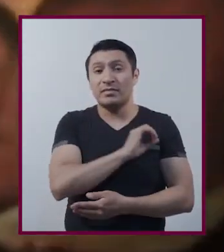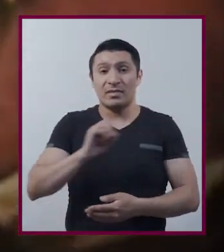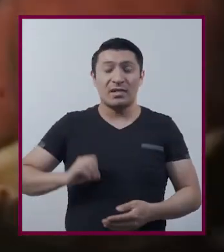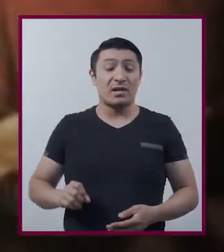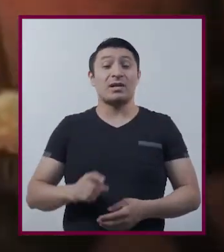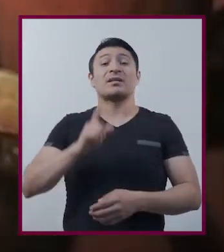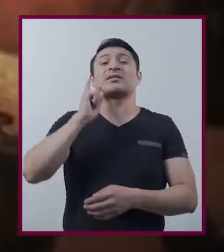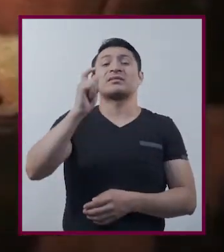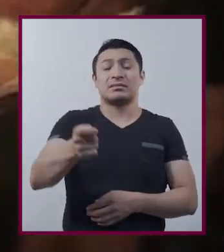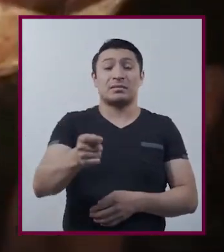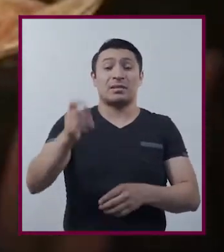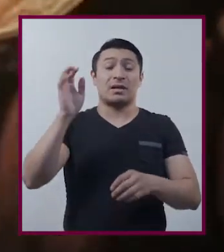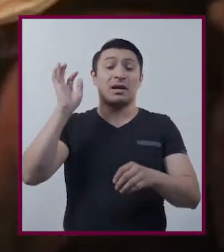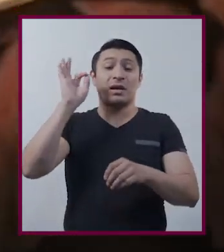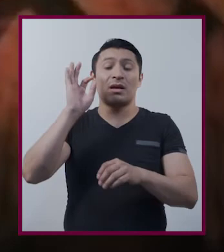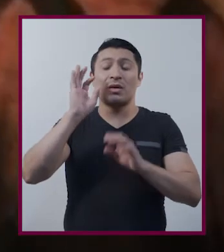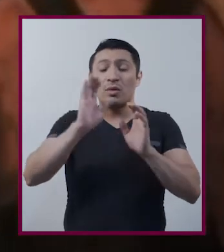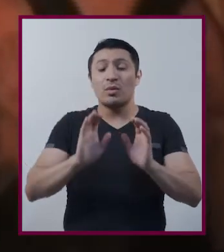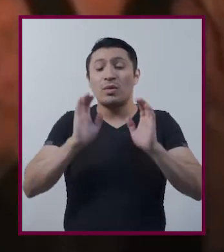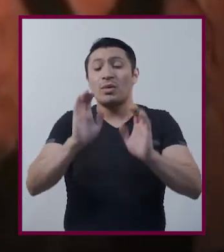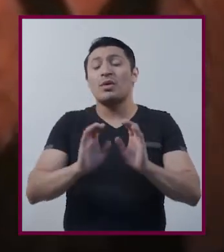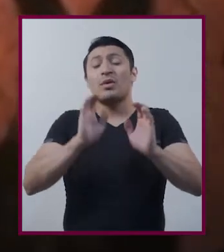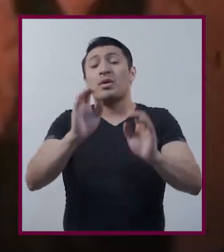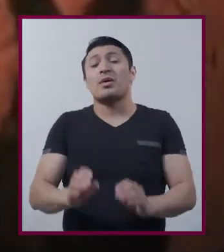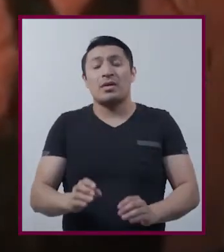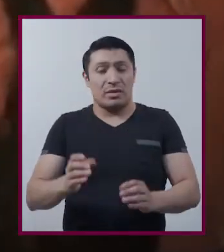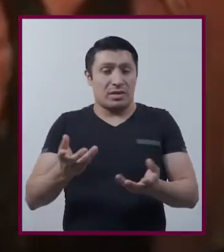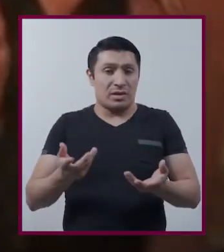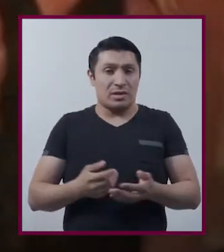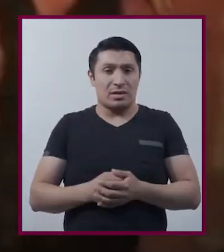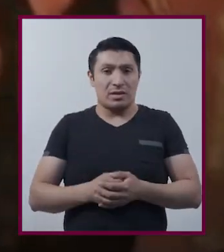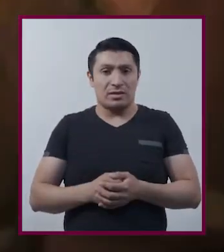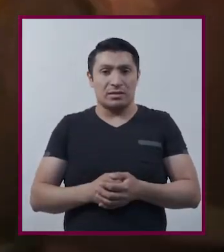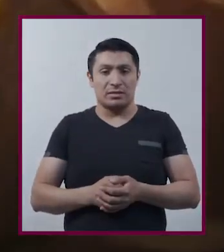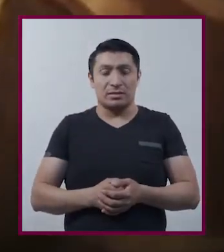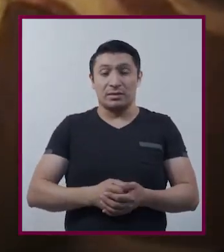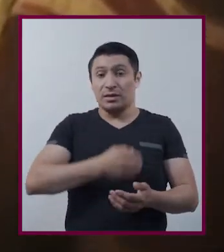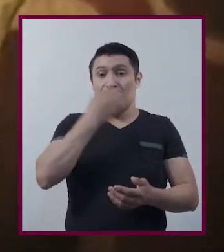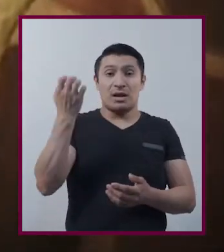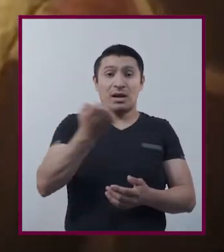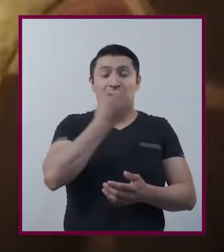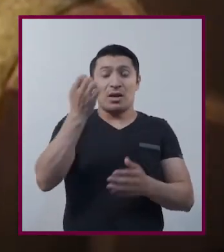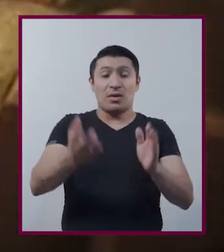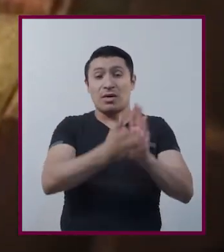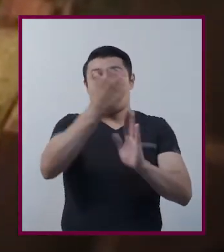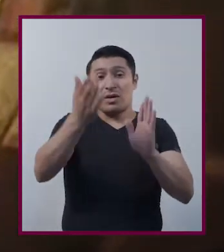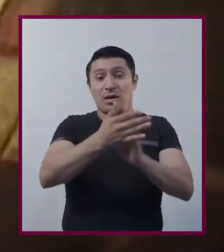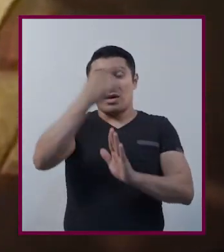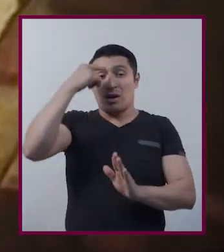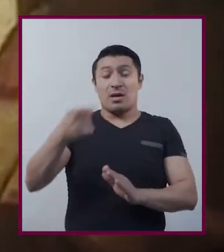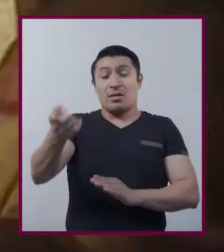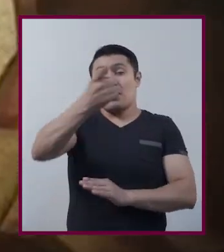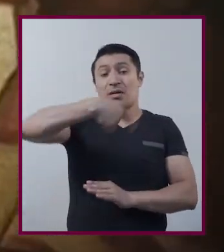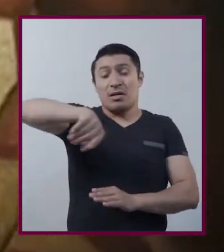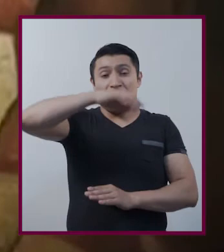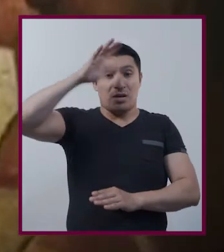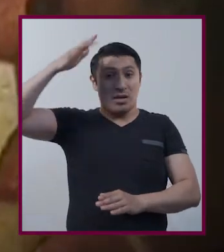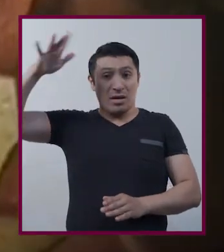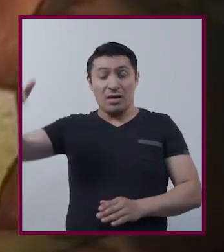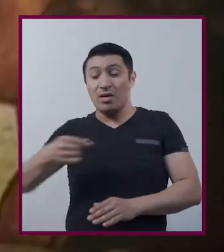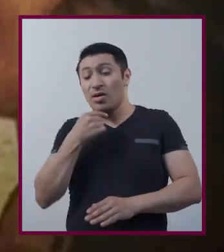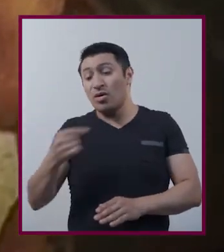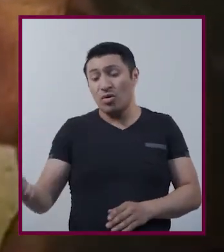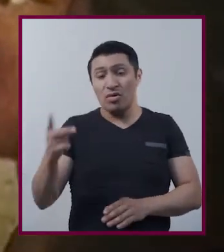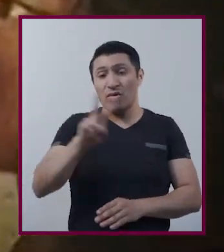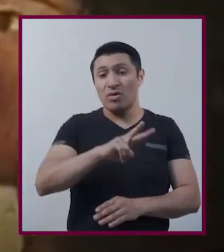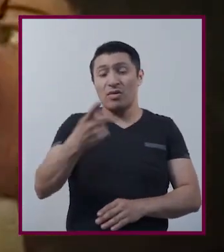Una de las obligaciones de la Junta era procurar el que se multipliquen los establecimientos de enseñanza primera para la instrucción